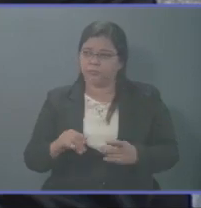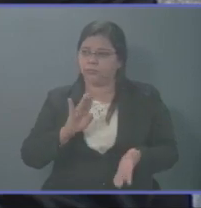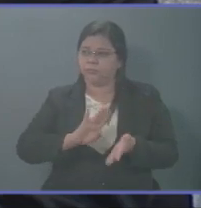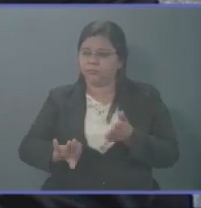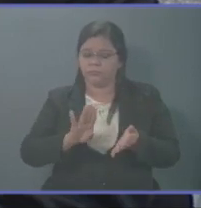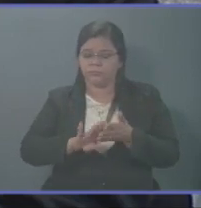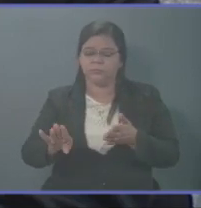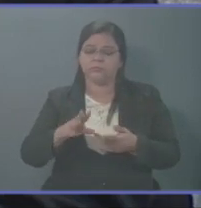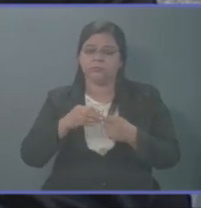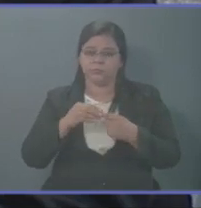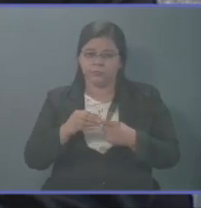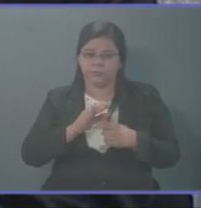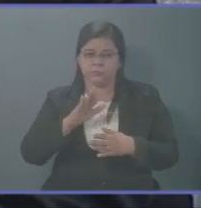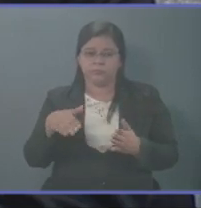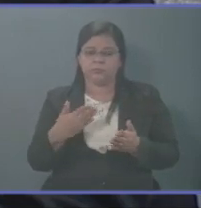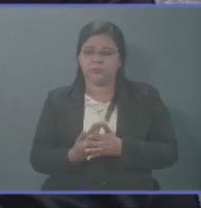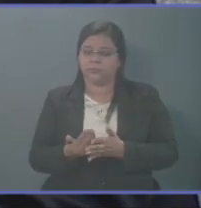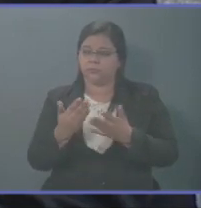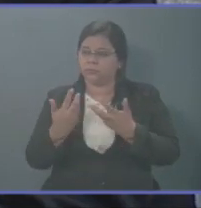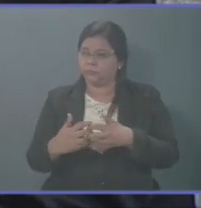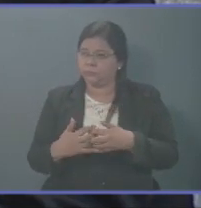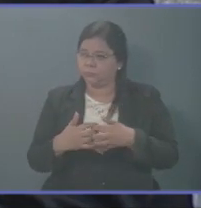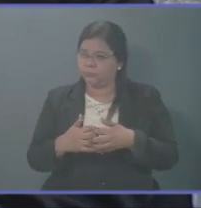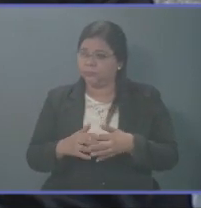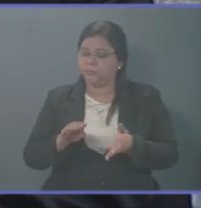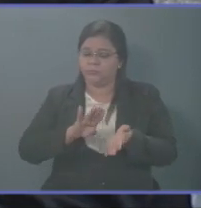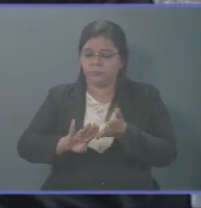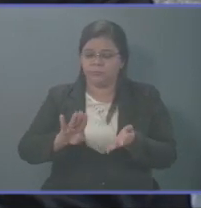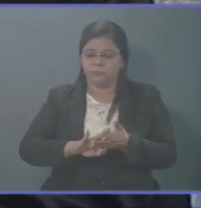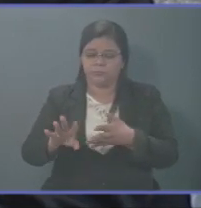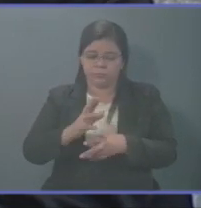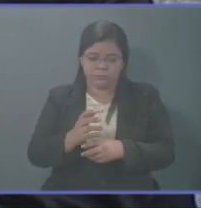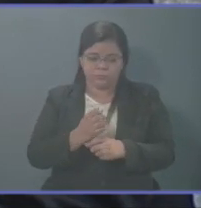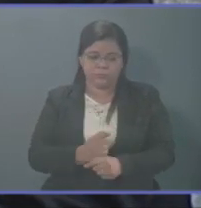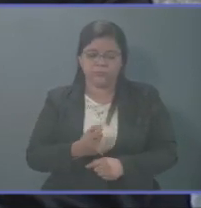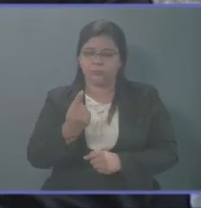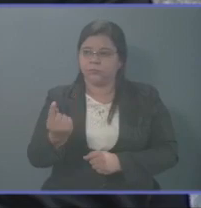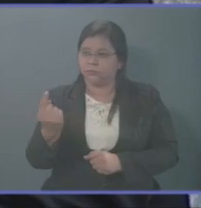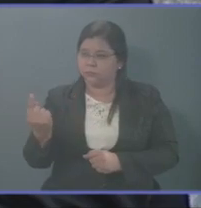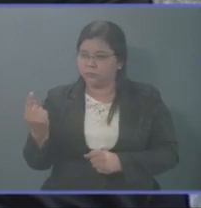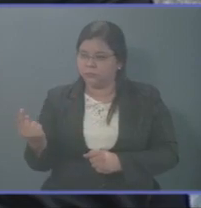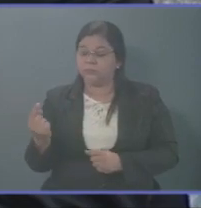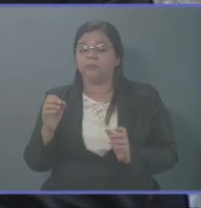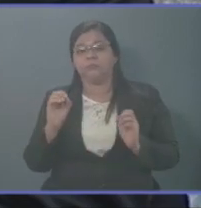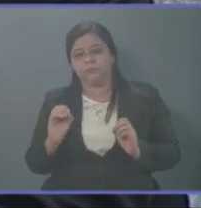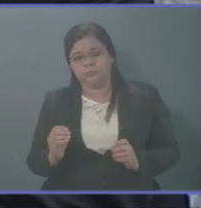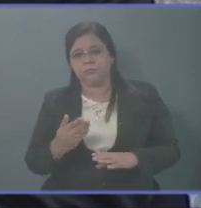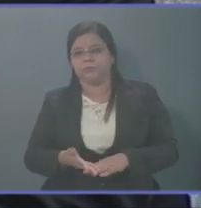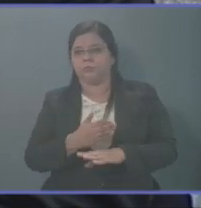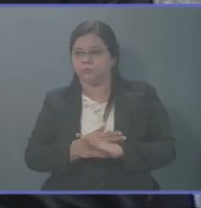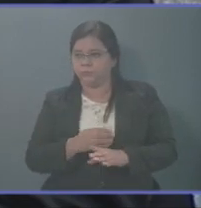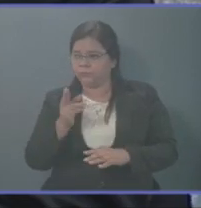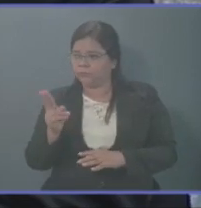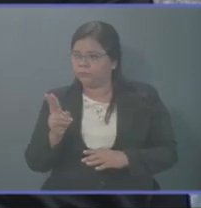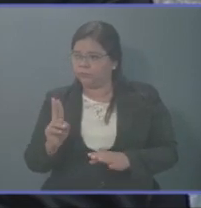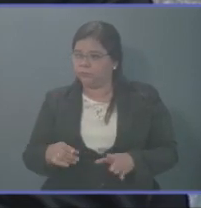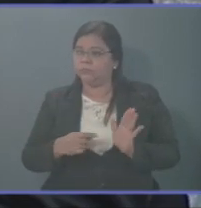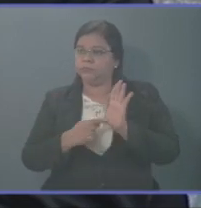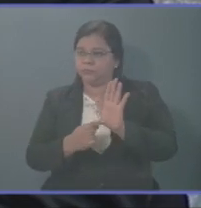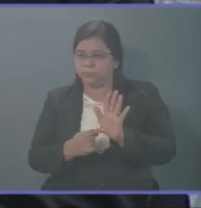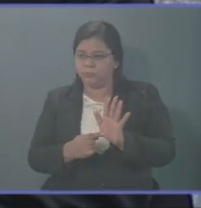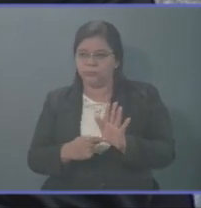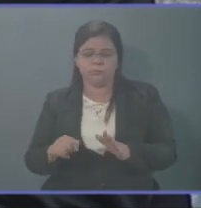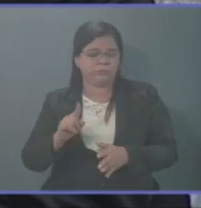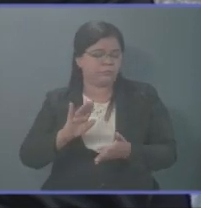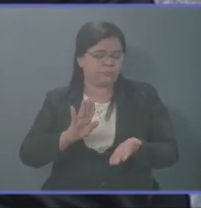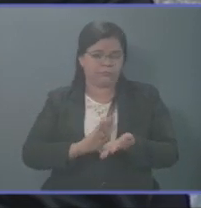contribución especial a los grandes contribuyentes para el pago de seguridad ciudadana o solo hubiesen presentado la misma sin efectuar el